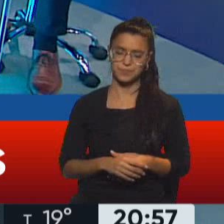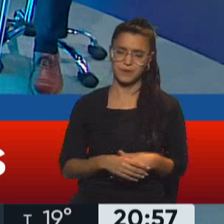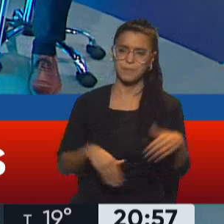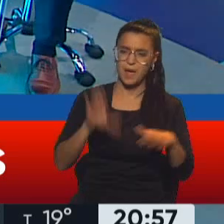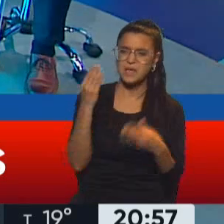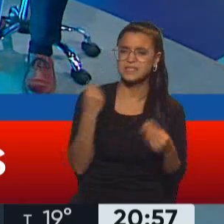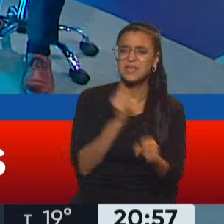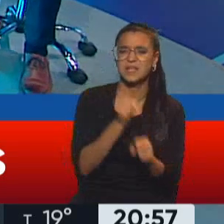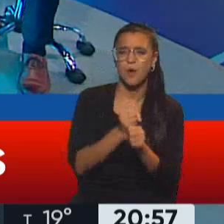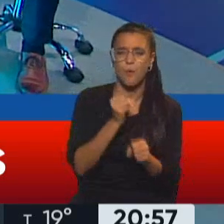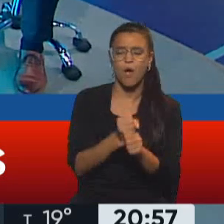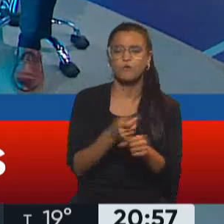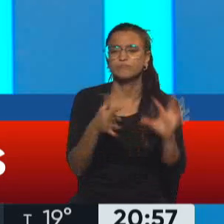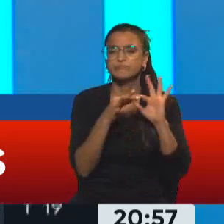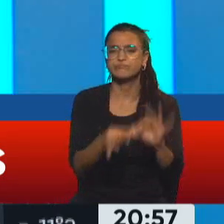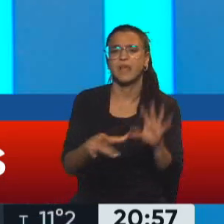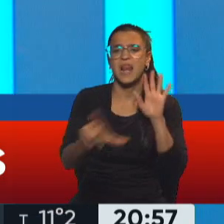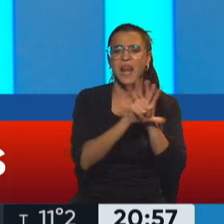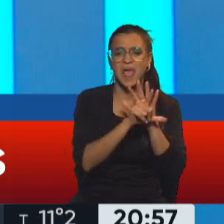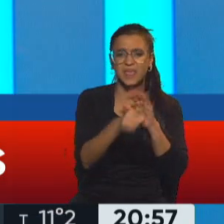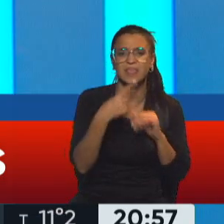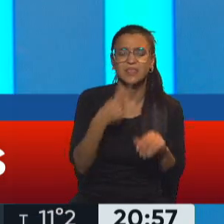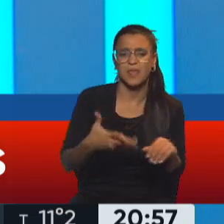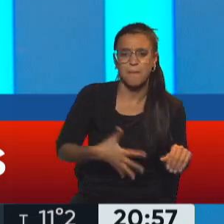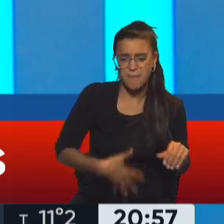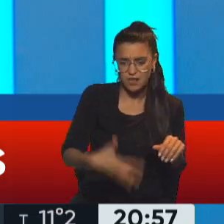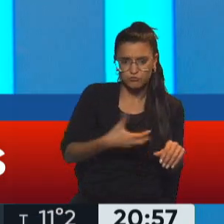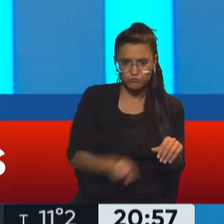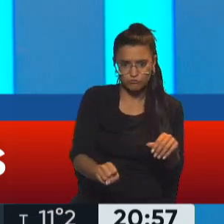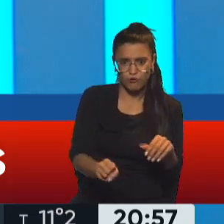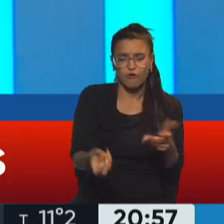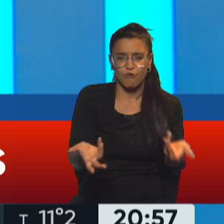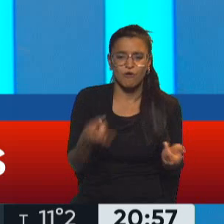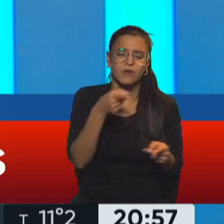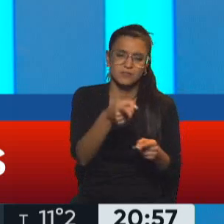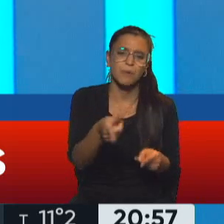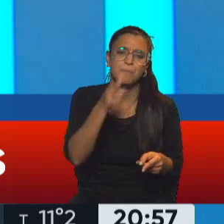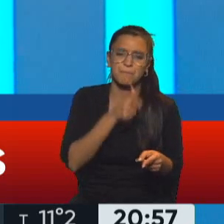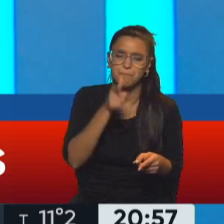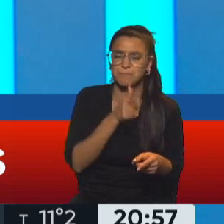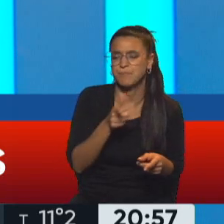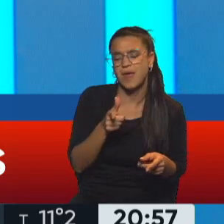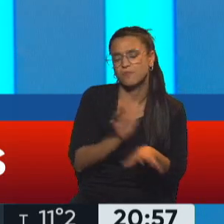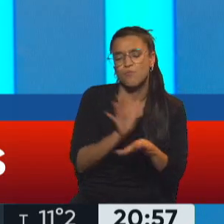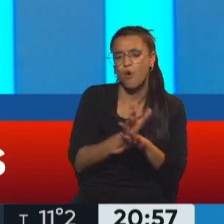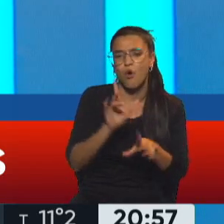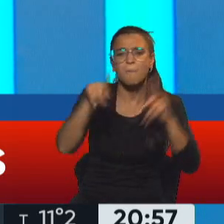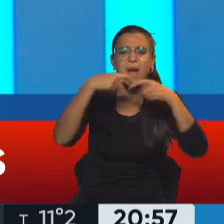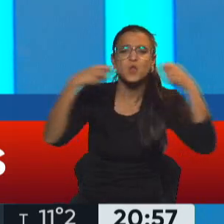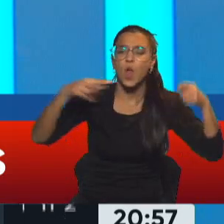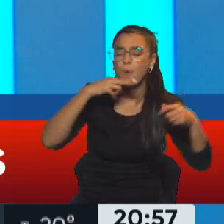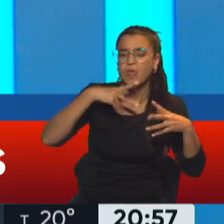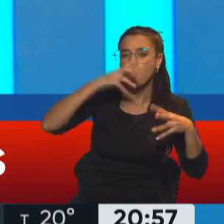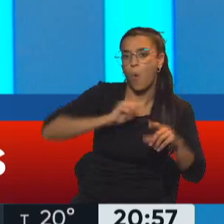su trabajo vinculado con la ley de la interrupción del embarazo. Claro. Esto le resulta insoportable y a mí